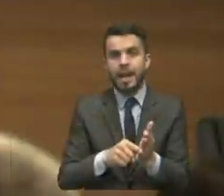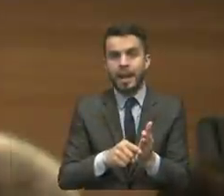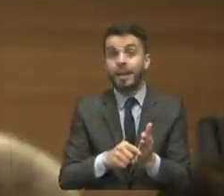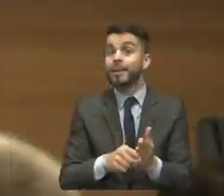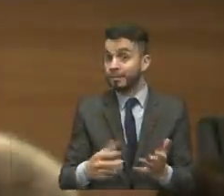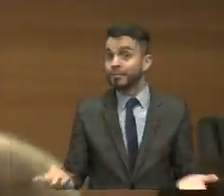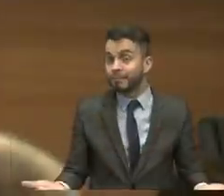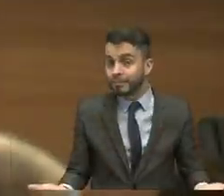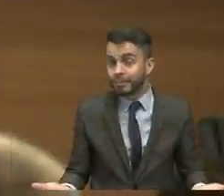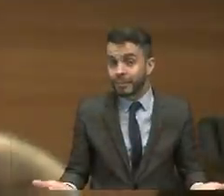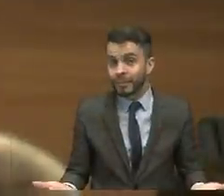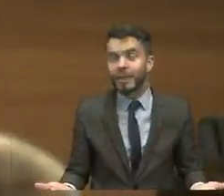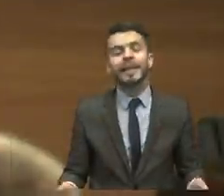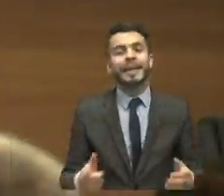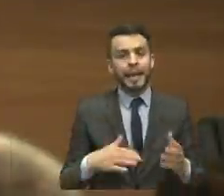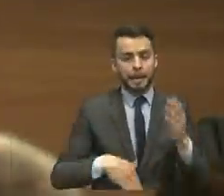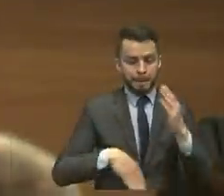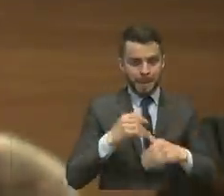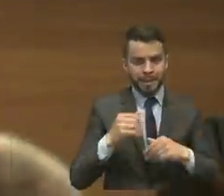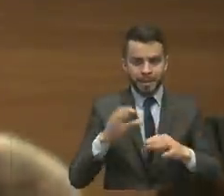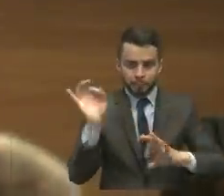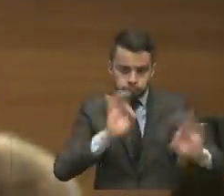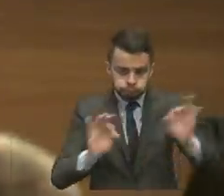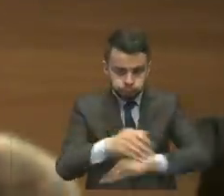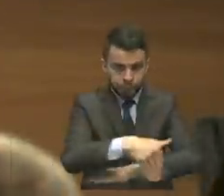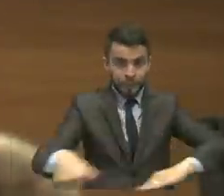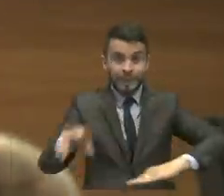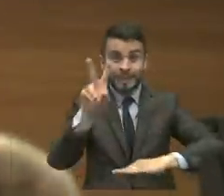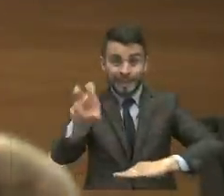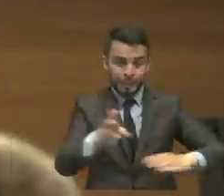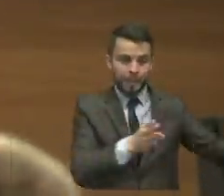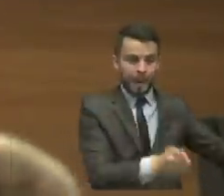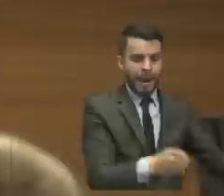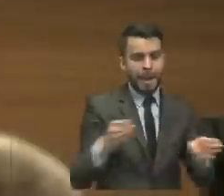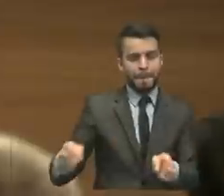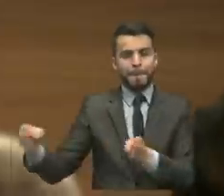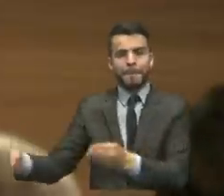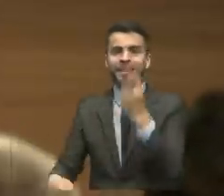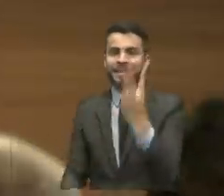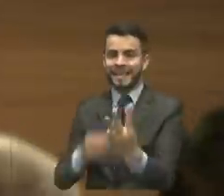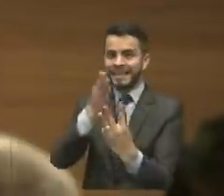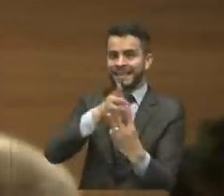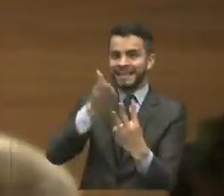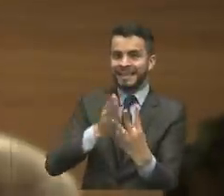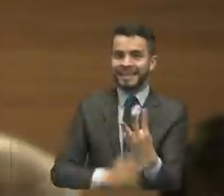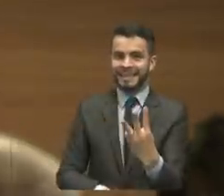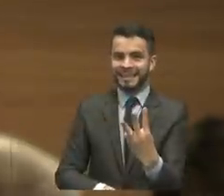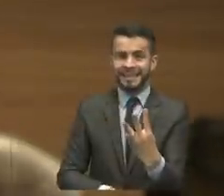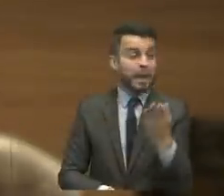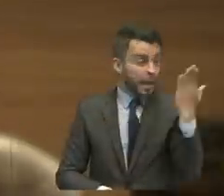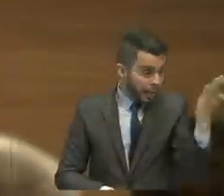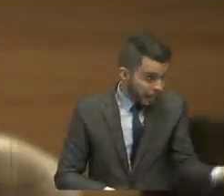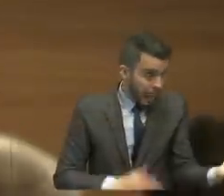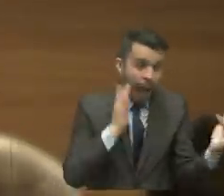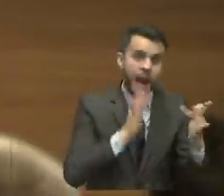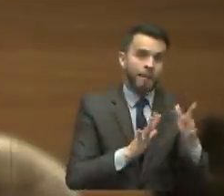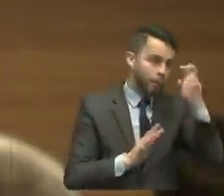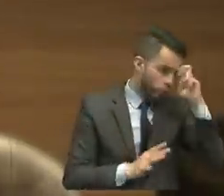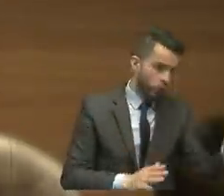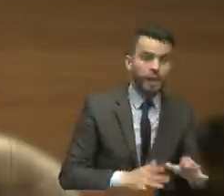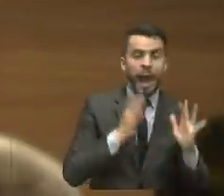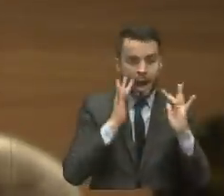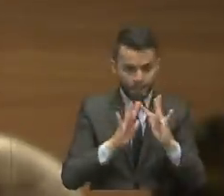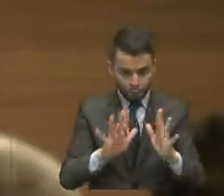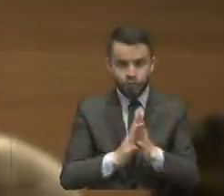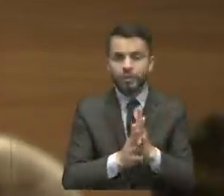que lo que hemos hecho es diseñar el corredor para asegurar que tenemos la oferta de transporte público limpio